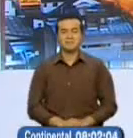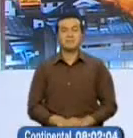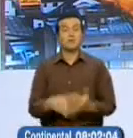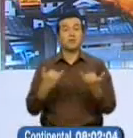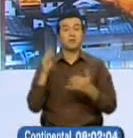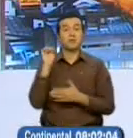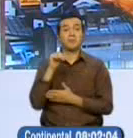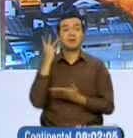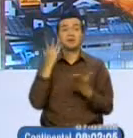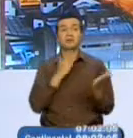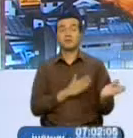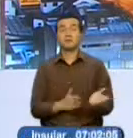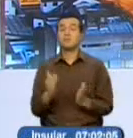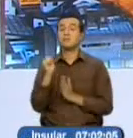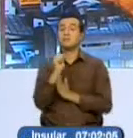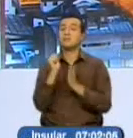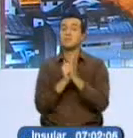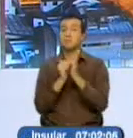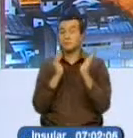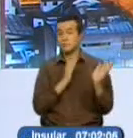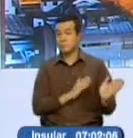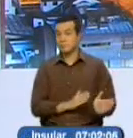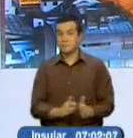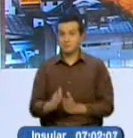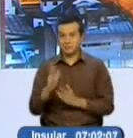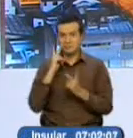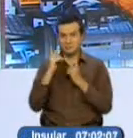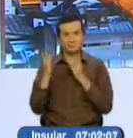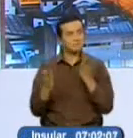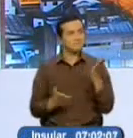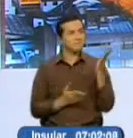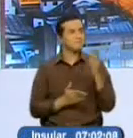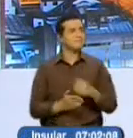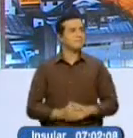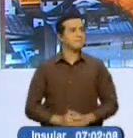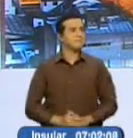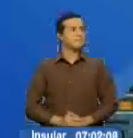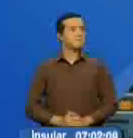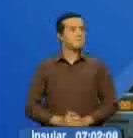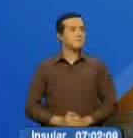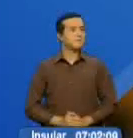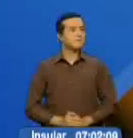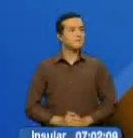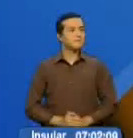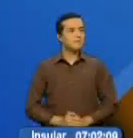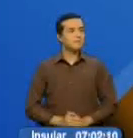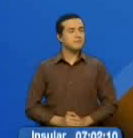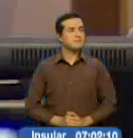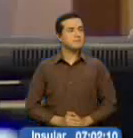es martes y a continuación le contamos lo que está planificado para esta jornada. Preste mucha atención.